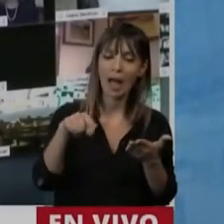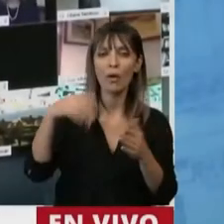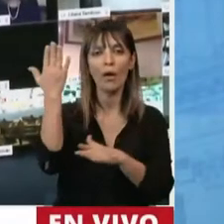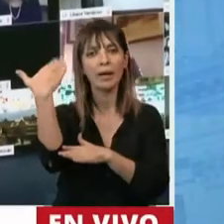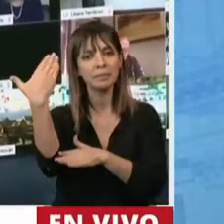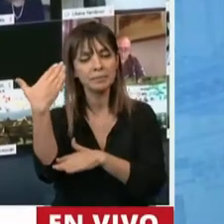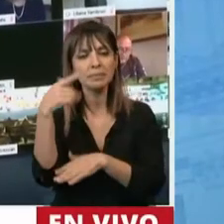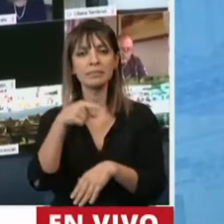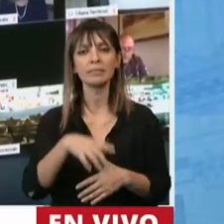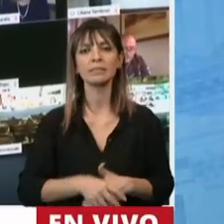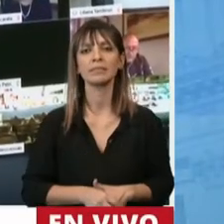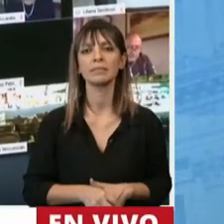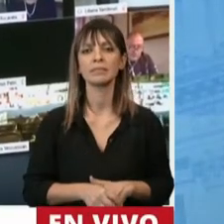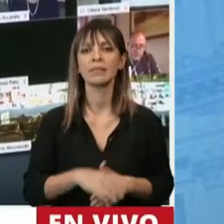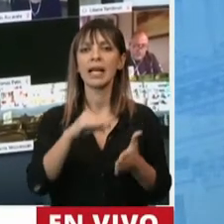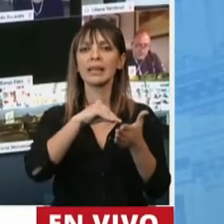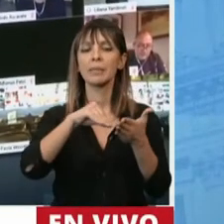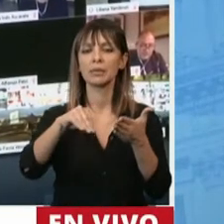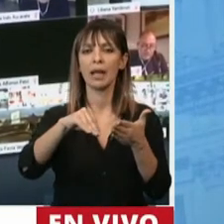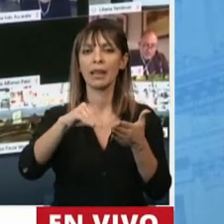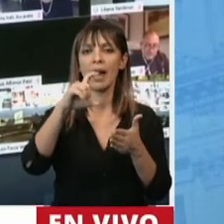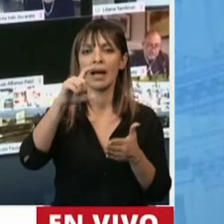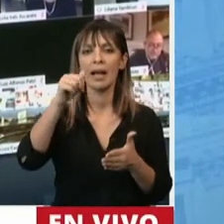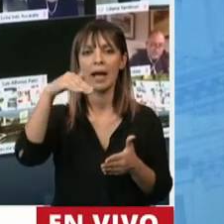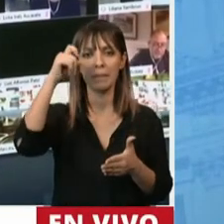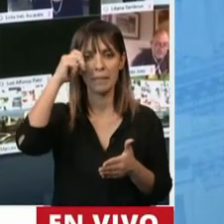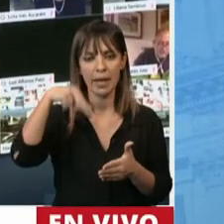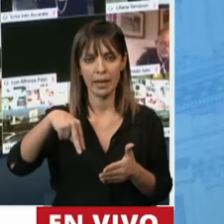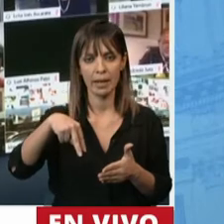Tiene la palabra la diputada Carmen Polledo.